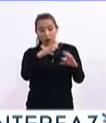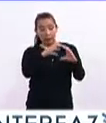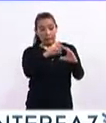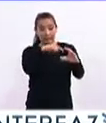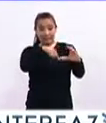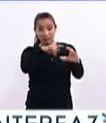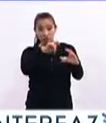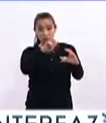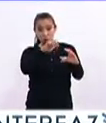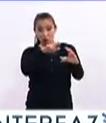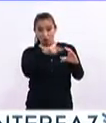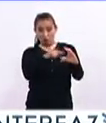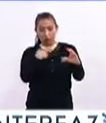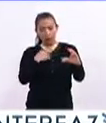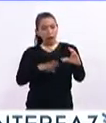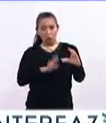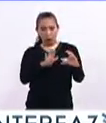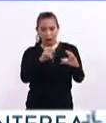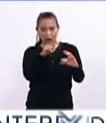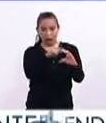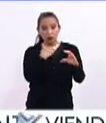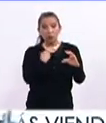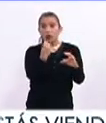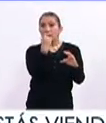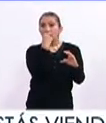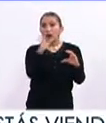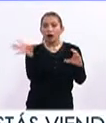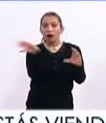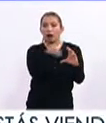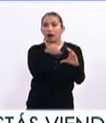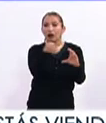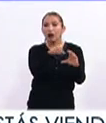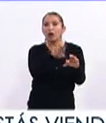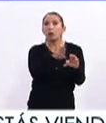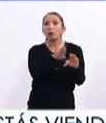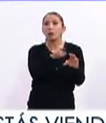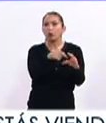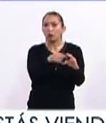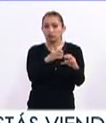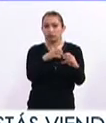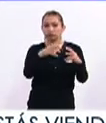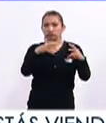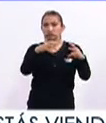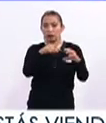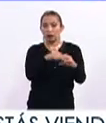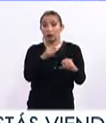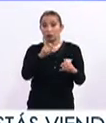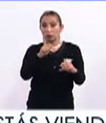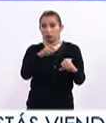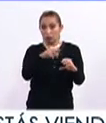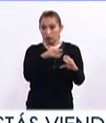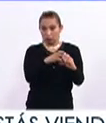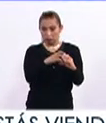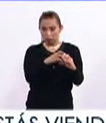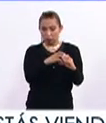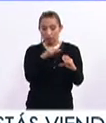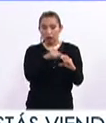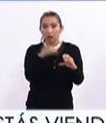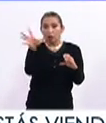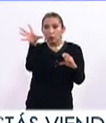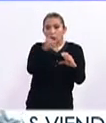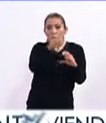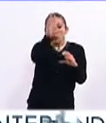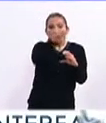estas características es sus alimentos. Entonces, los tumores